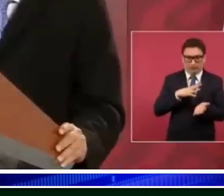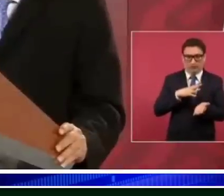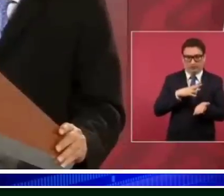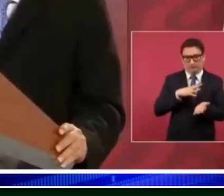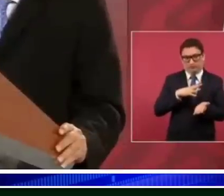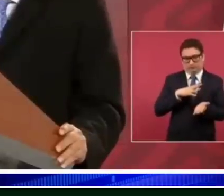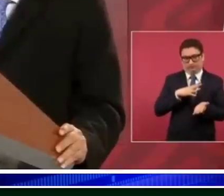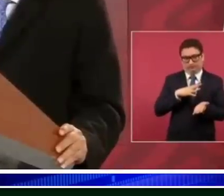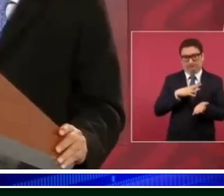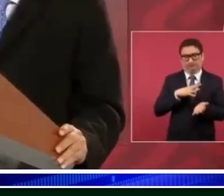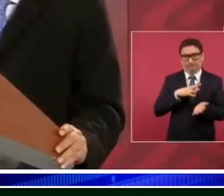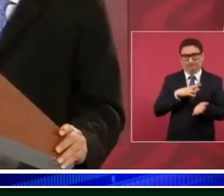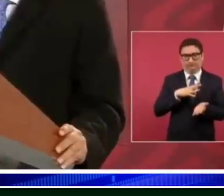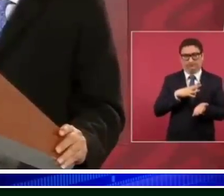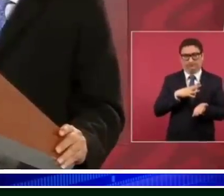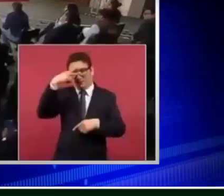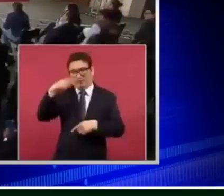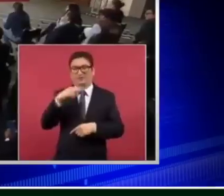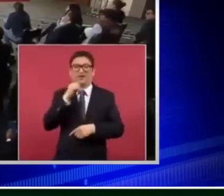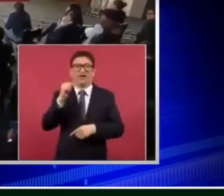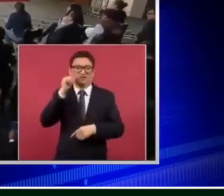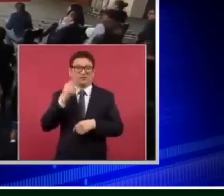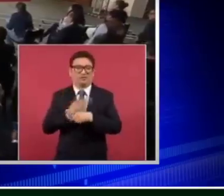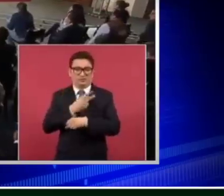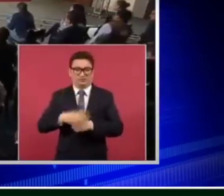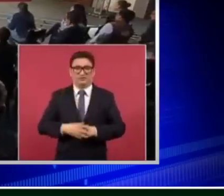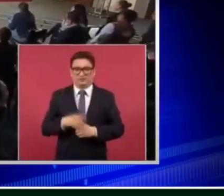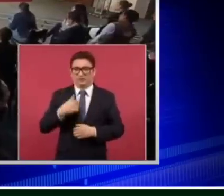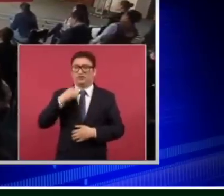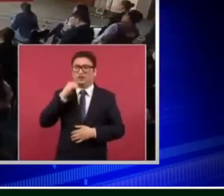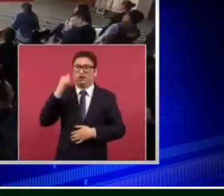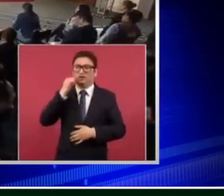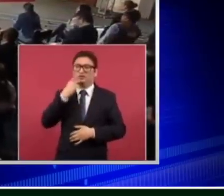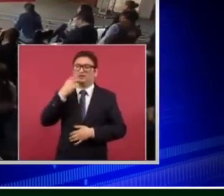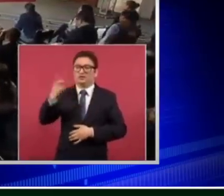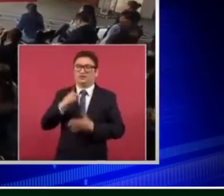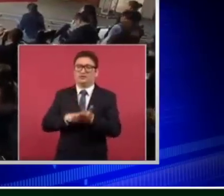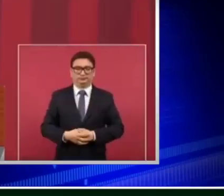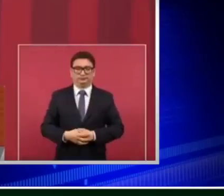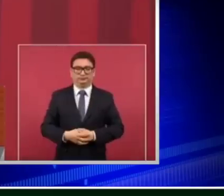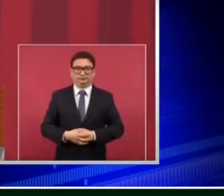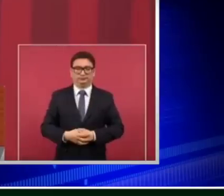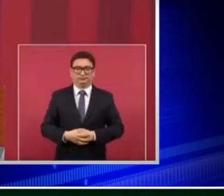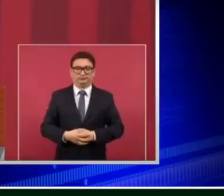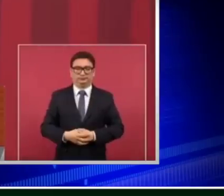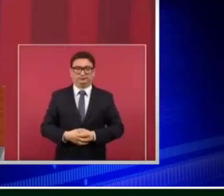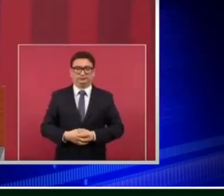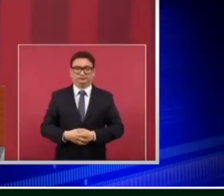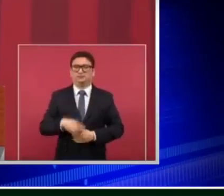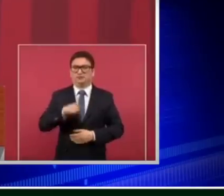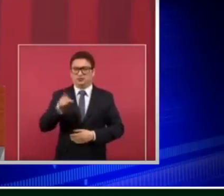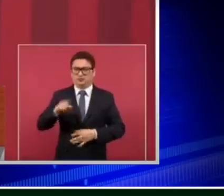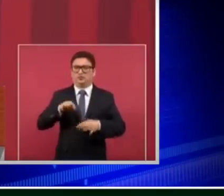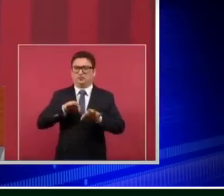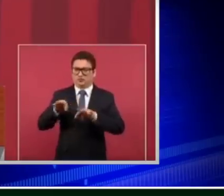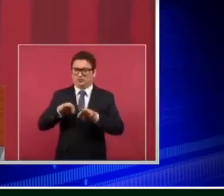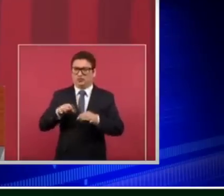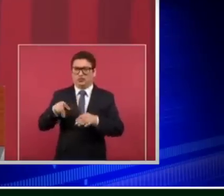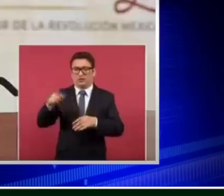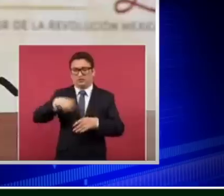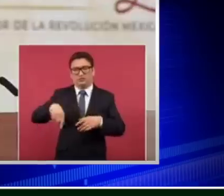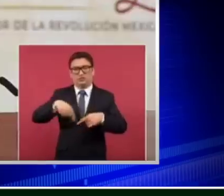mexicana lo felicité porque ayer jugaron muy bien muy bien